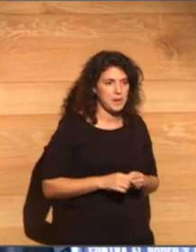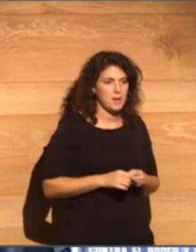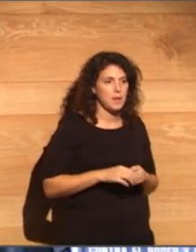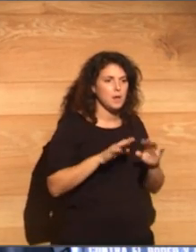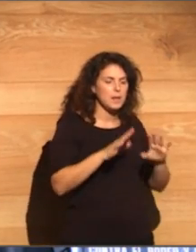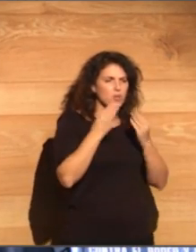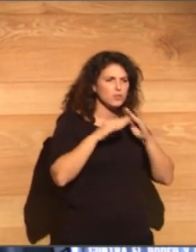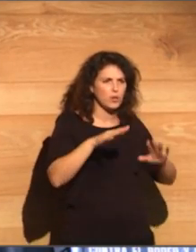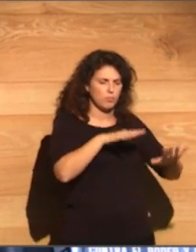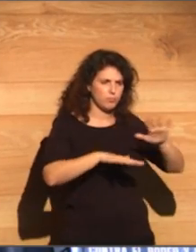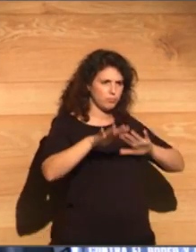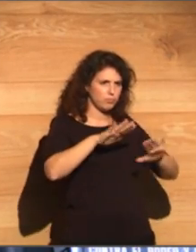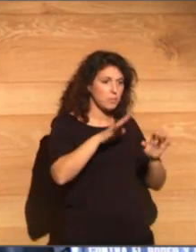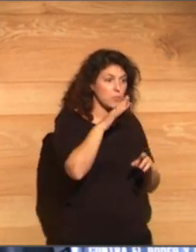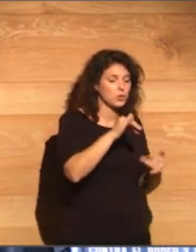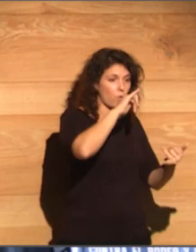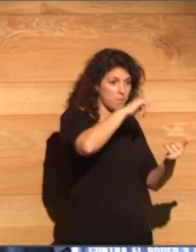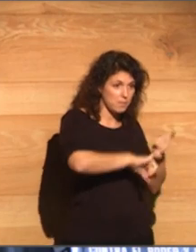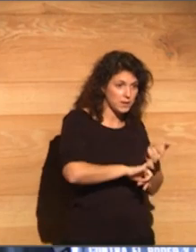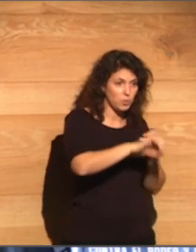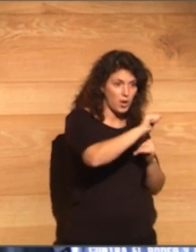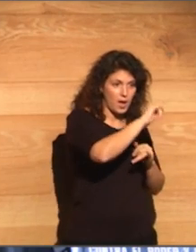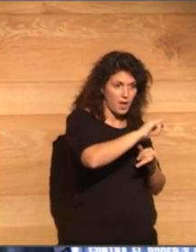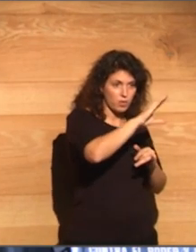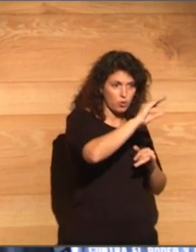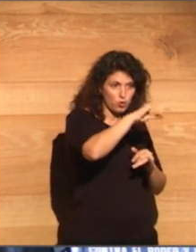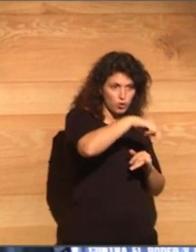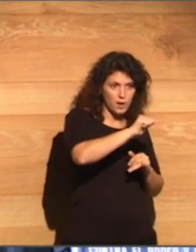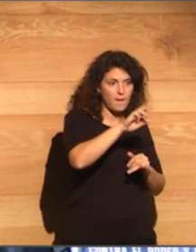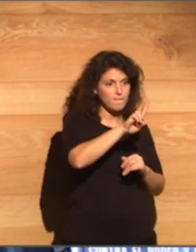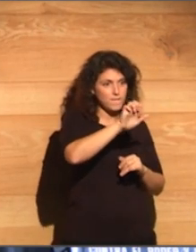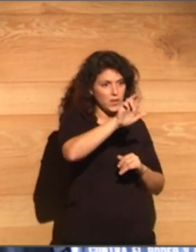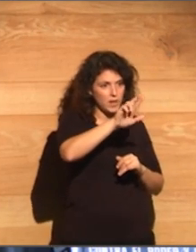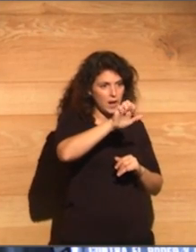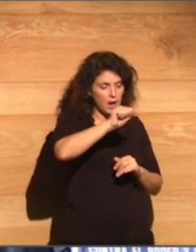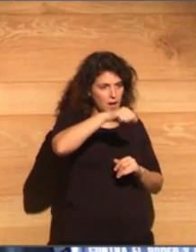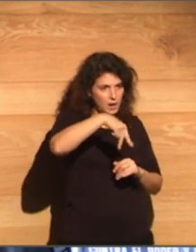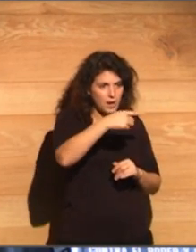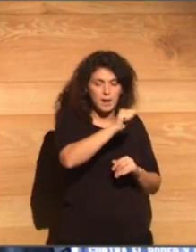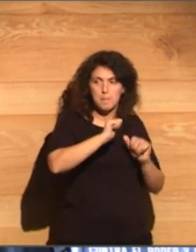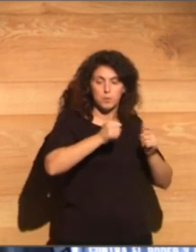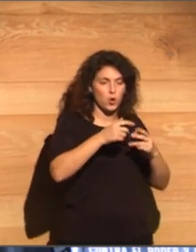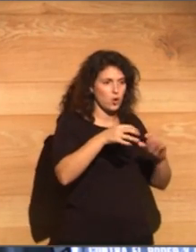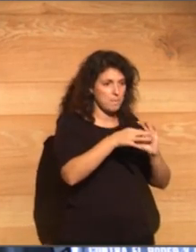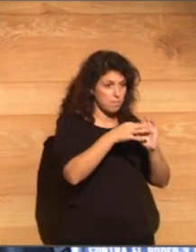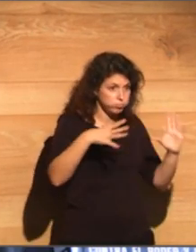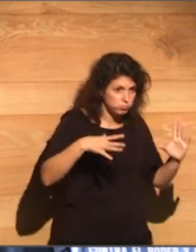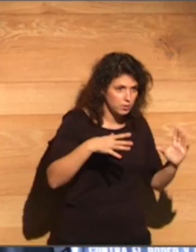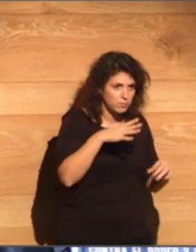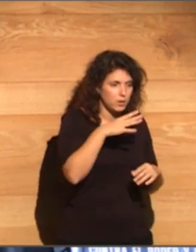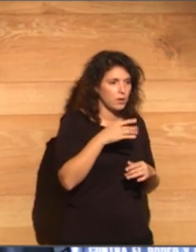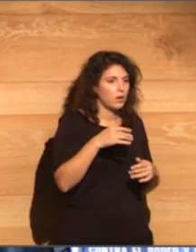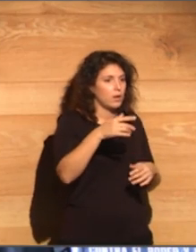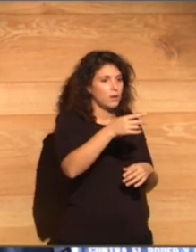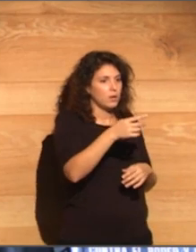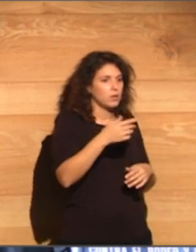historia confusa. Para empezar, el matrimonio Azcona-Berlanga empieza a romperse. Ellos siempre estuvieron encantados con matrimonio y